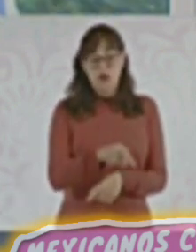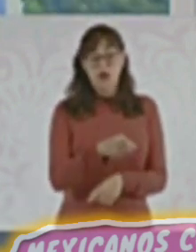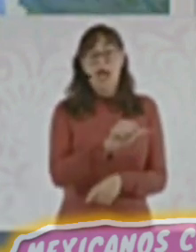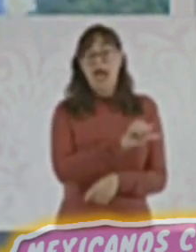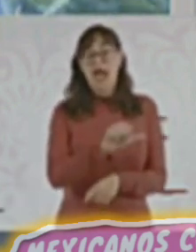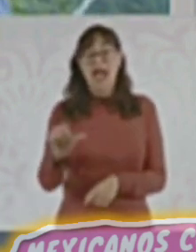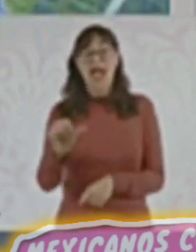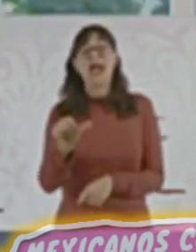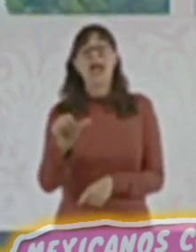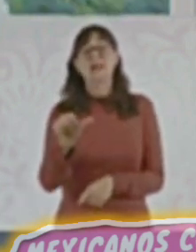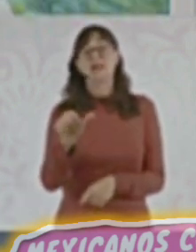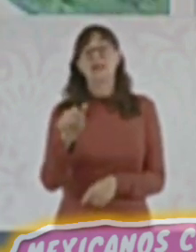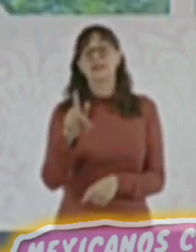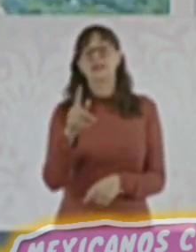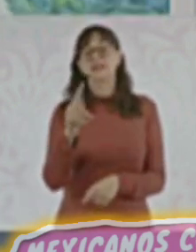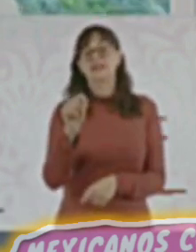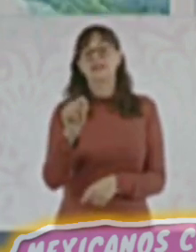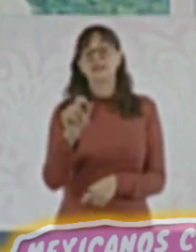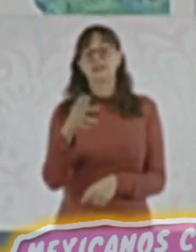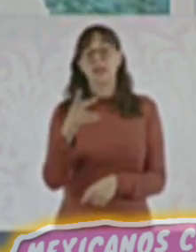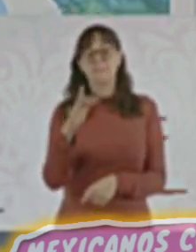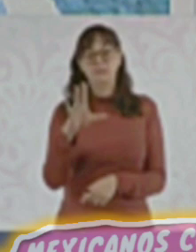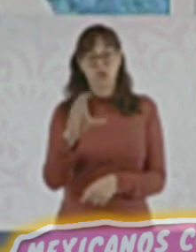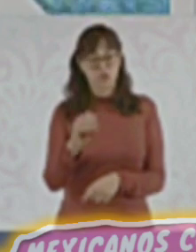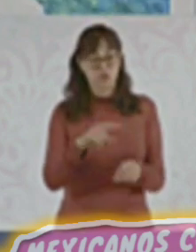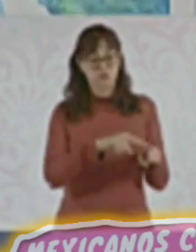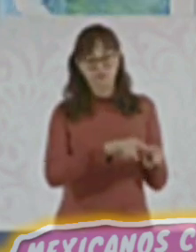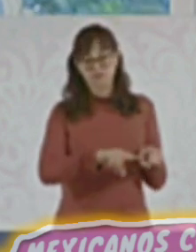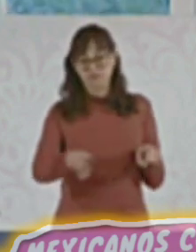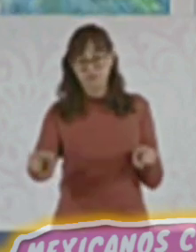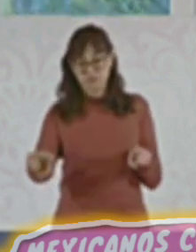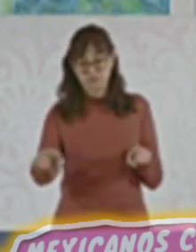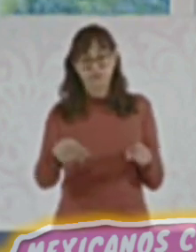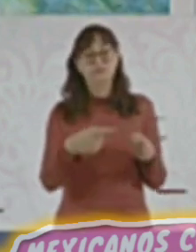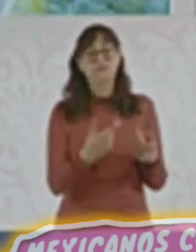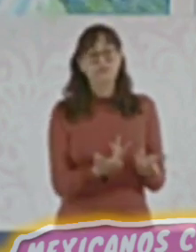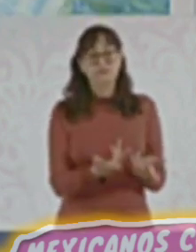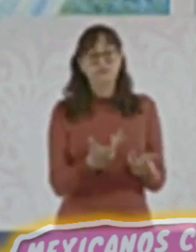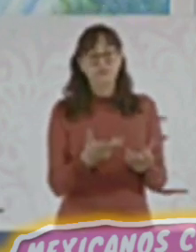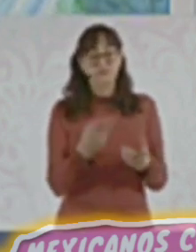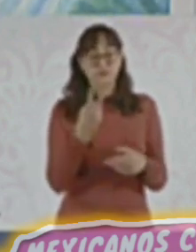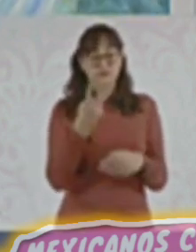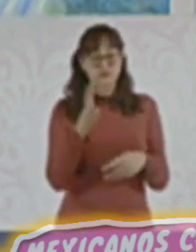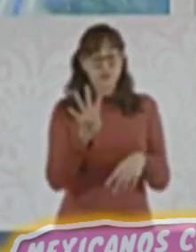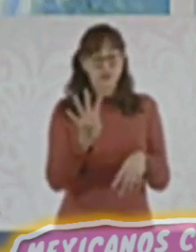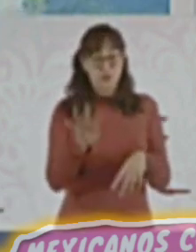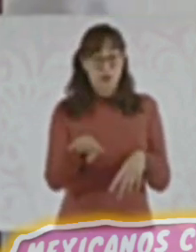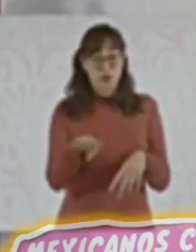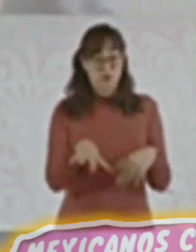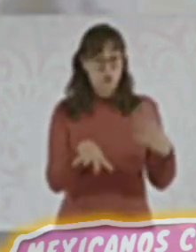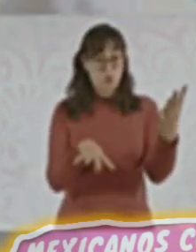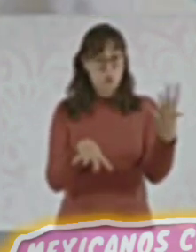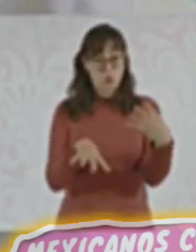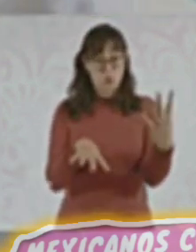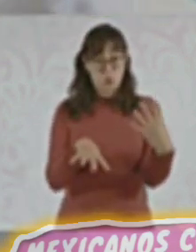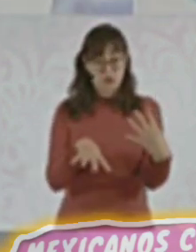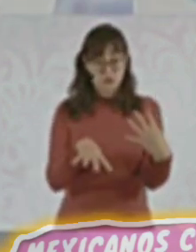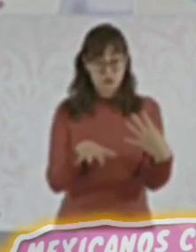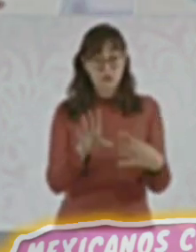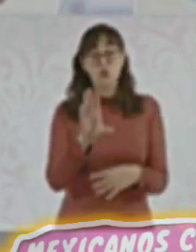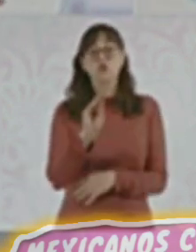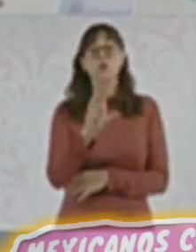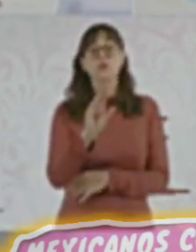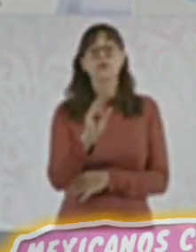Pachuca-Tampico. Este tramo de tierra Cerro Colorado a Zacualtipán tiene 99% de avance,